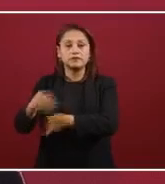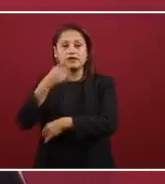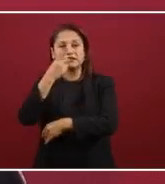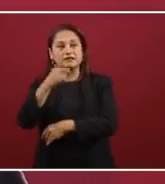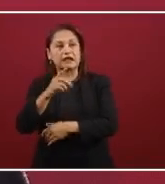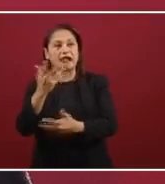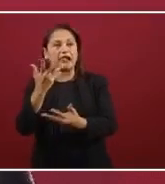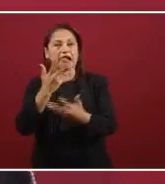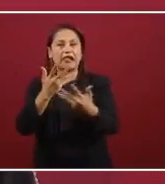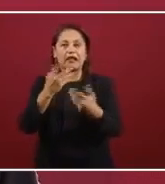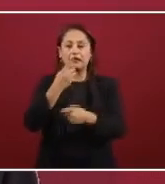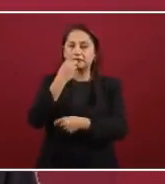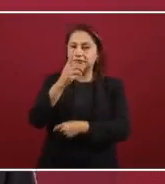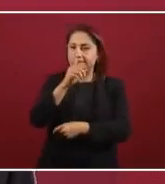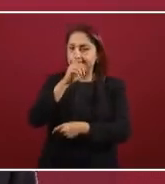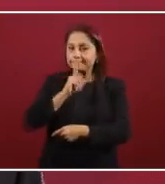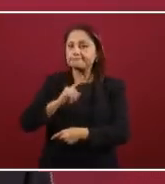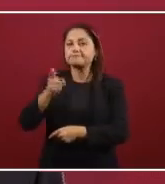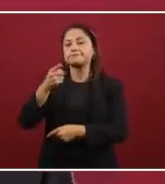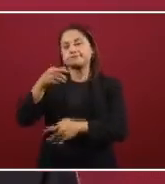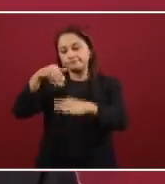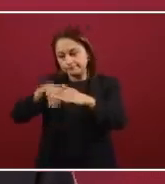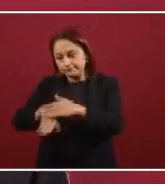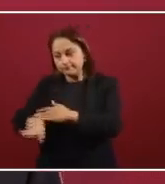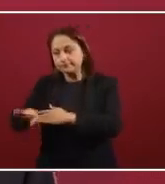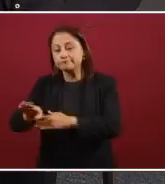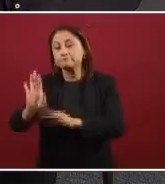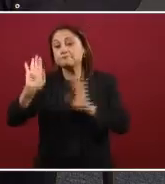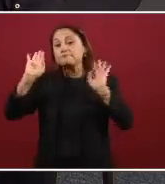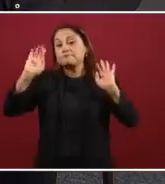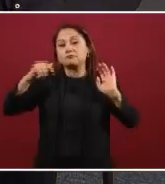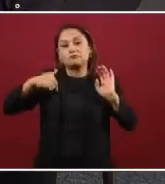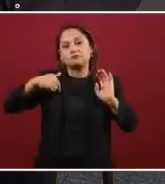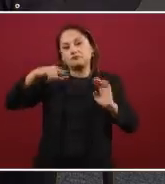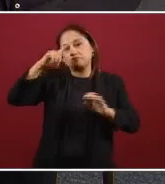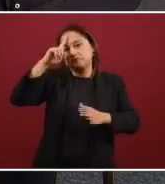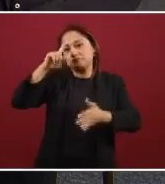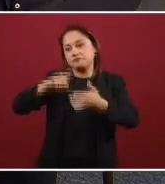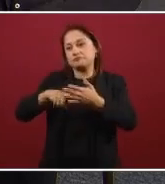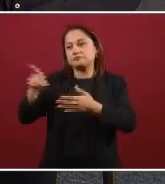imagino, hacer un reportaje o